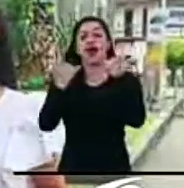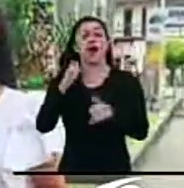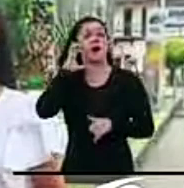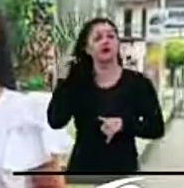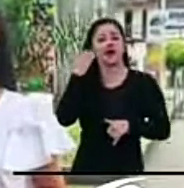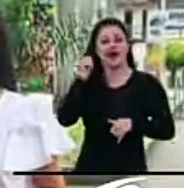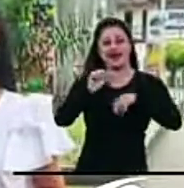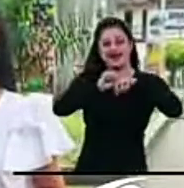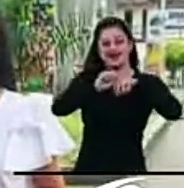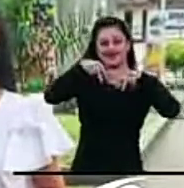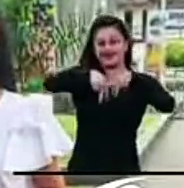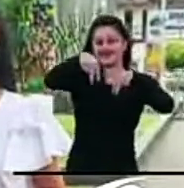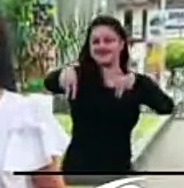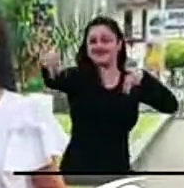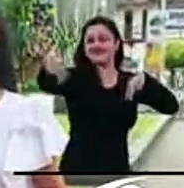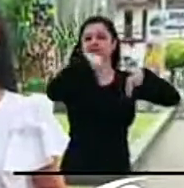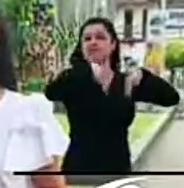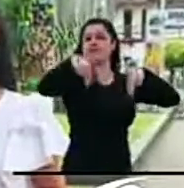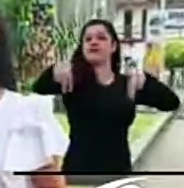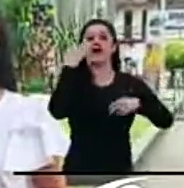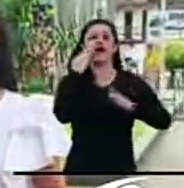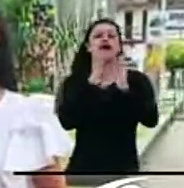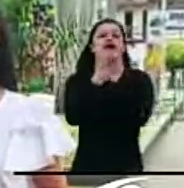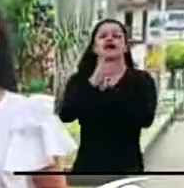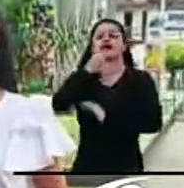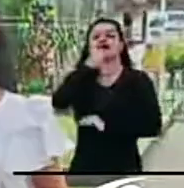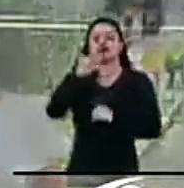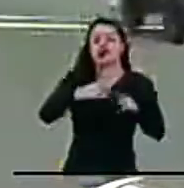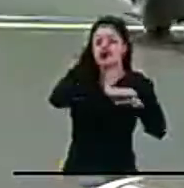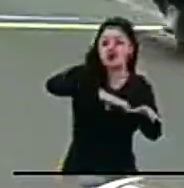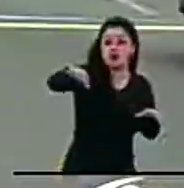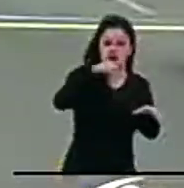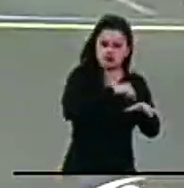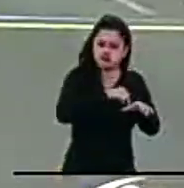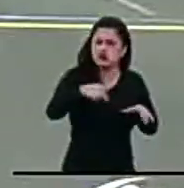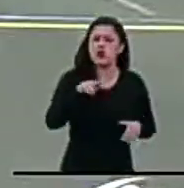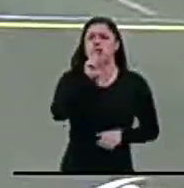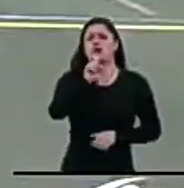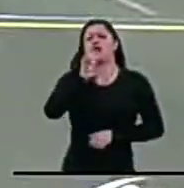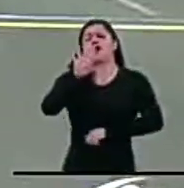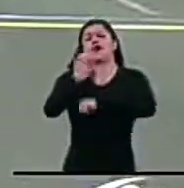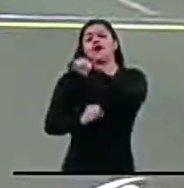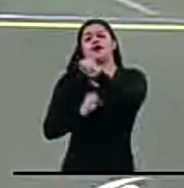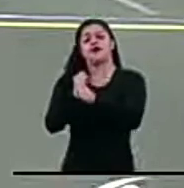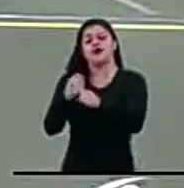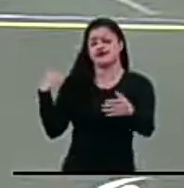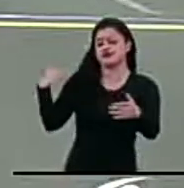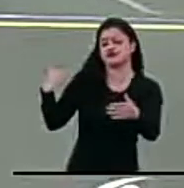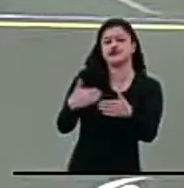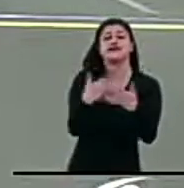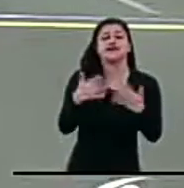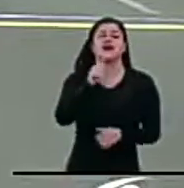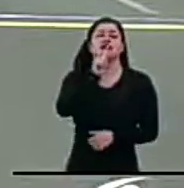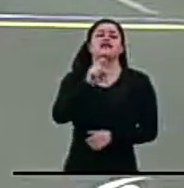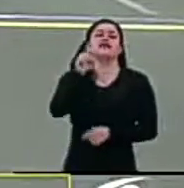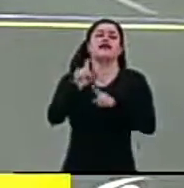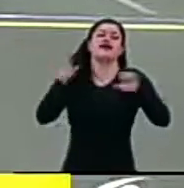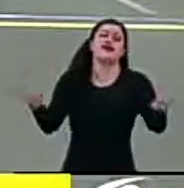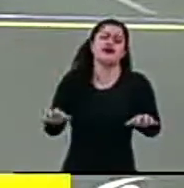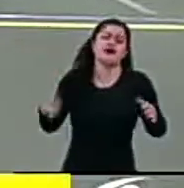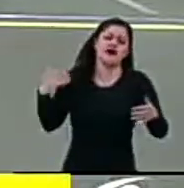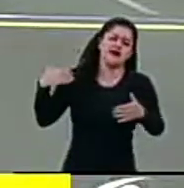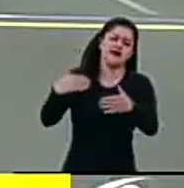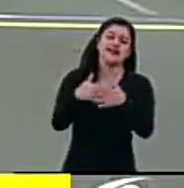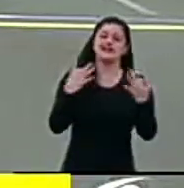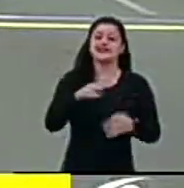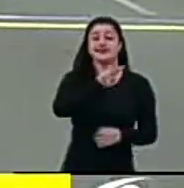feria tendrá 63 eventos, serán más de 10.000 artistas que del 25 al 30 de diciembre estarán aquí en la capital del Valle. Y sí,